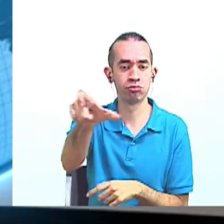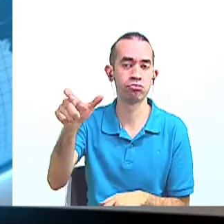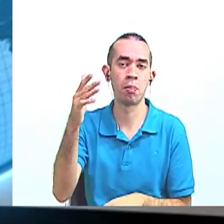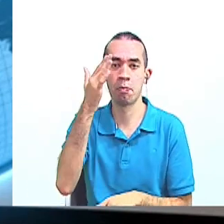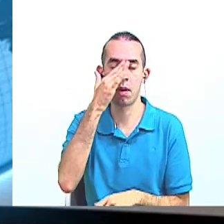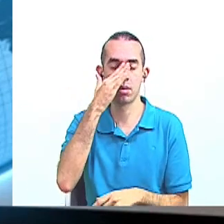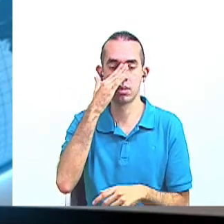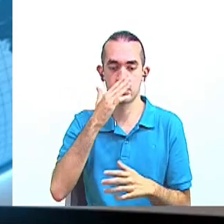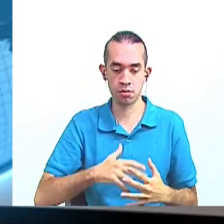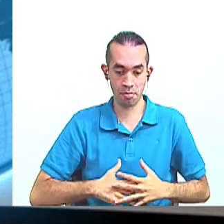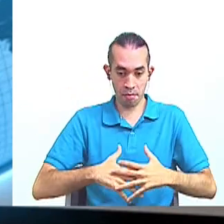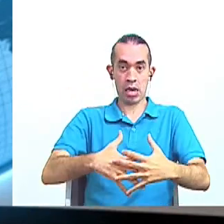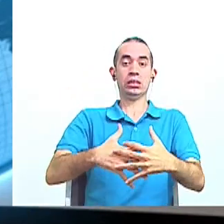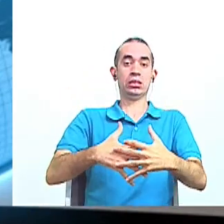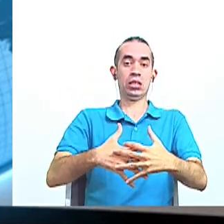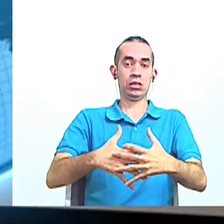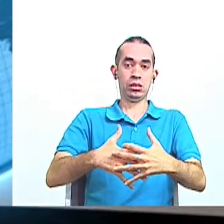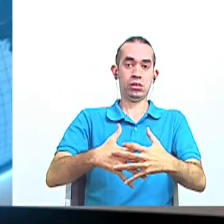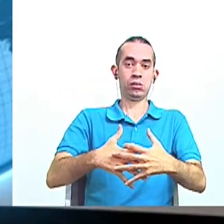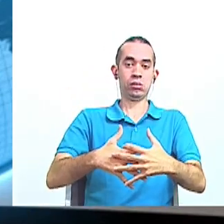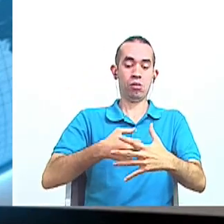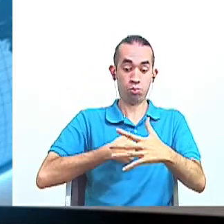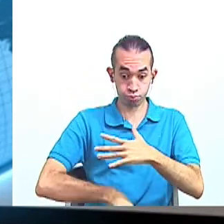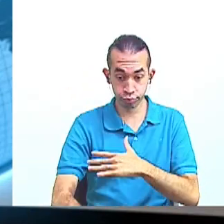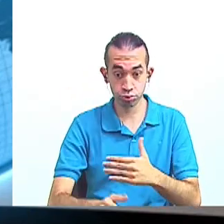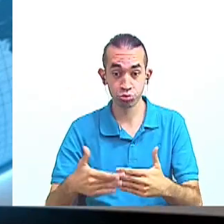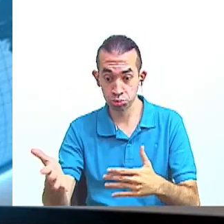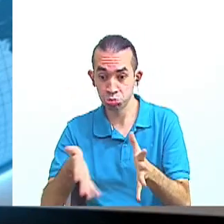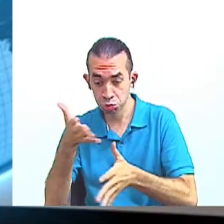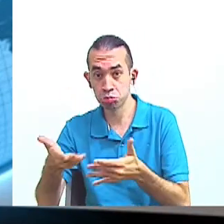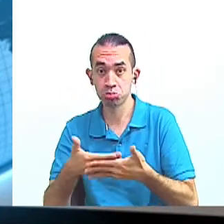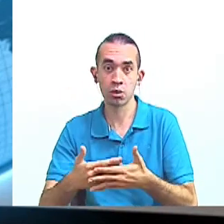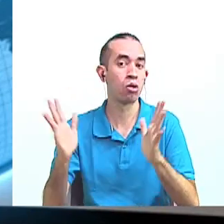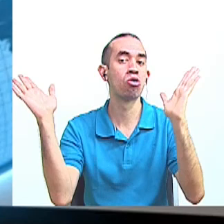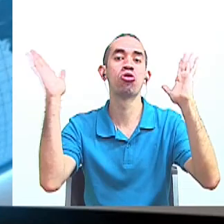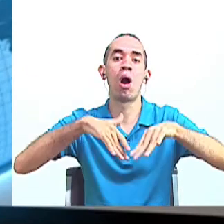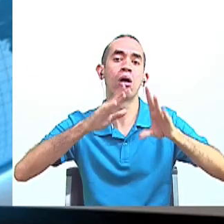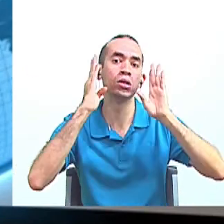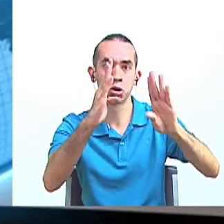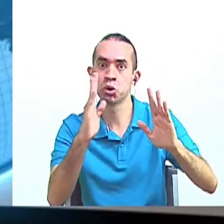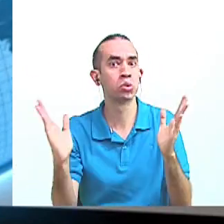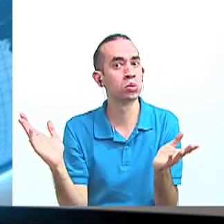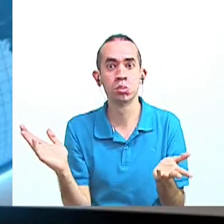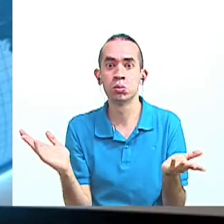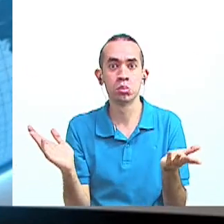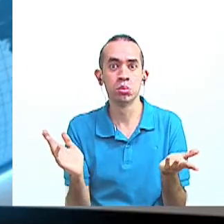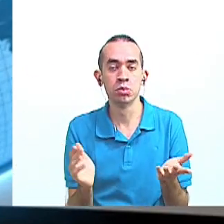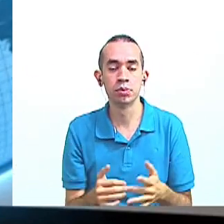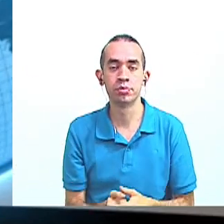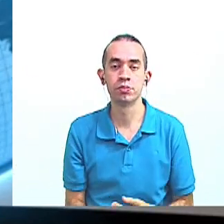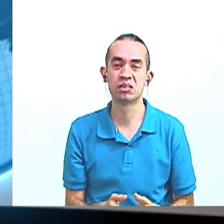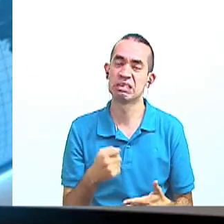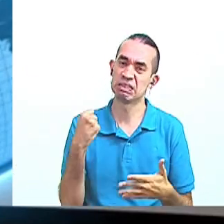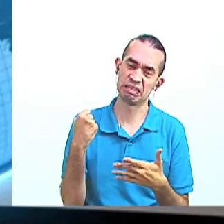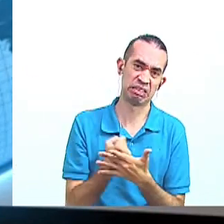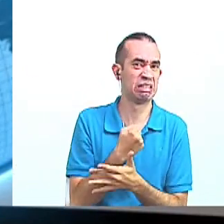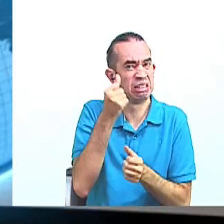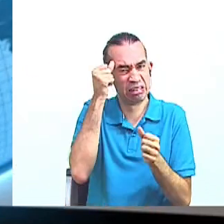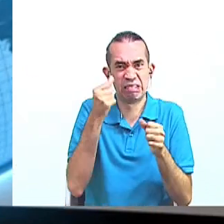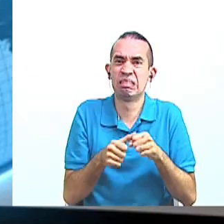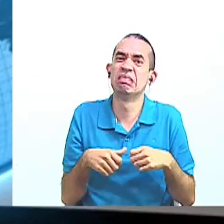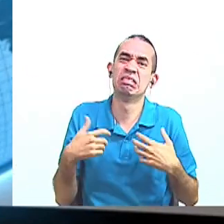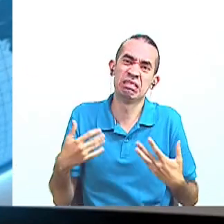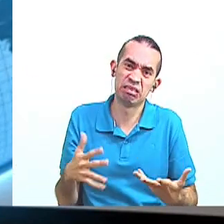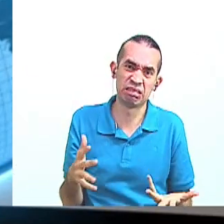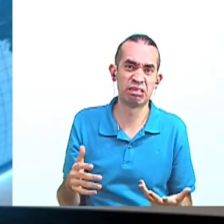manera prenatal y menos postnatal. Además, y esto es algo muy lamentable de recordar, y